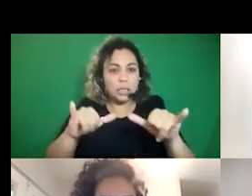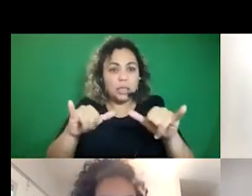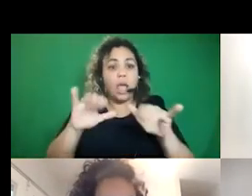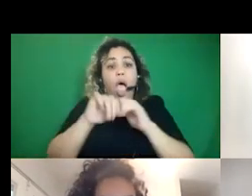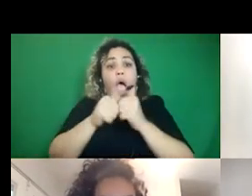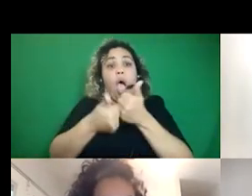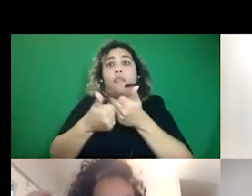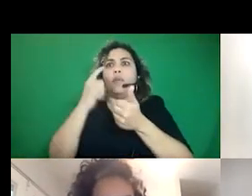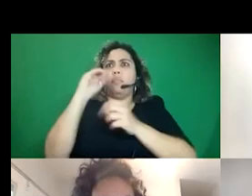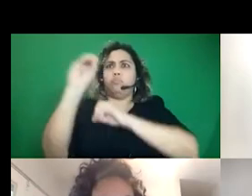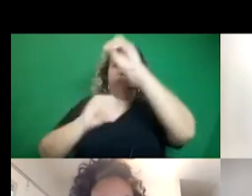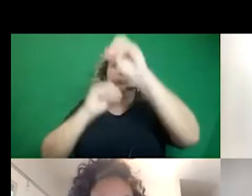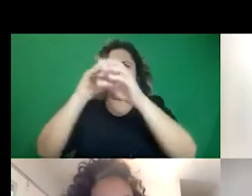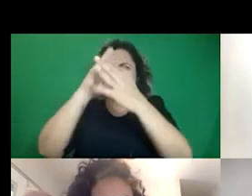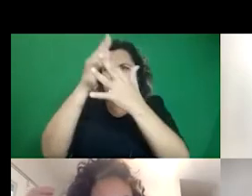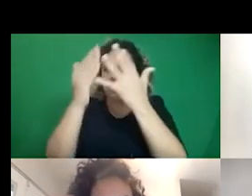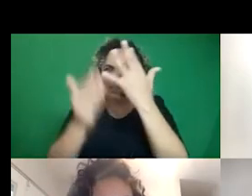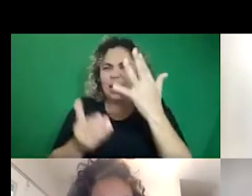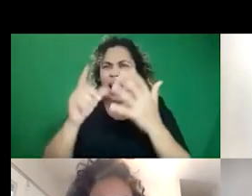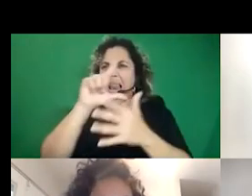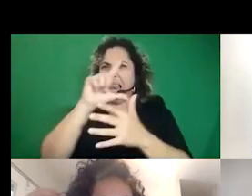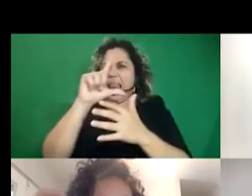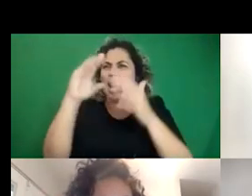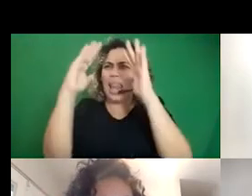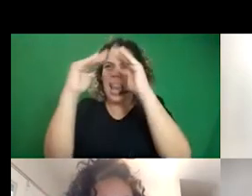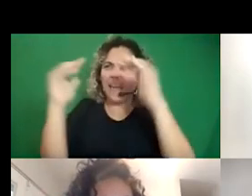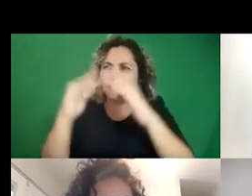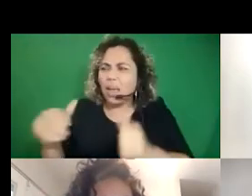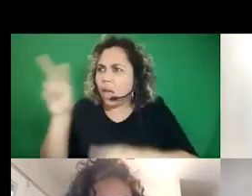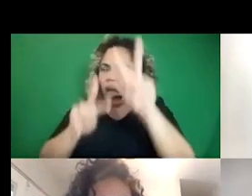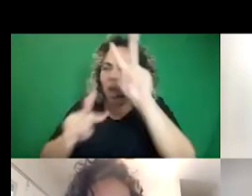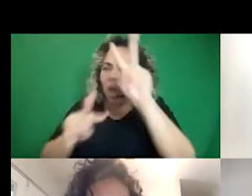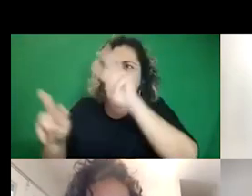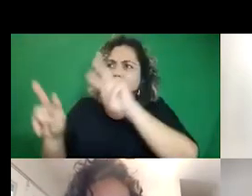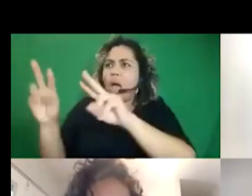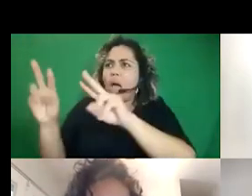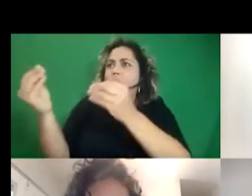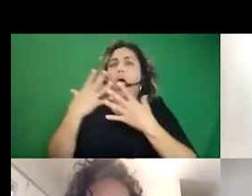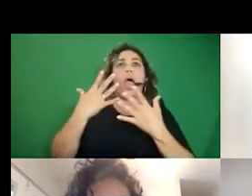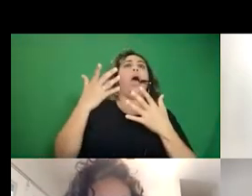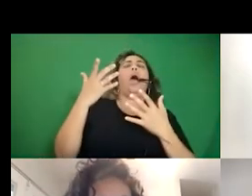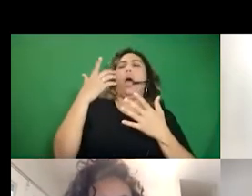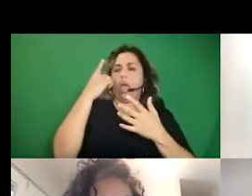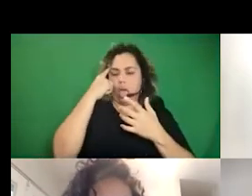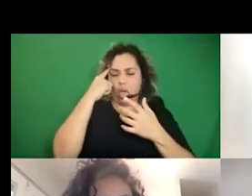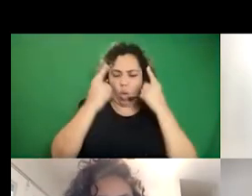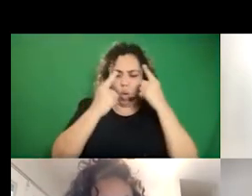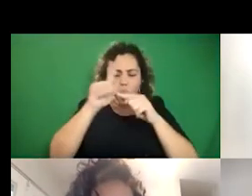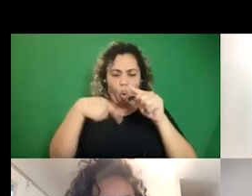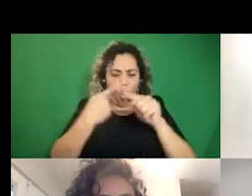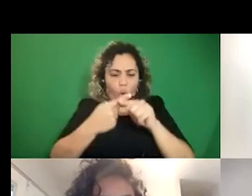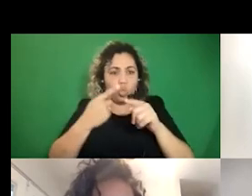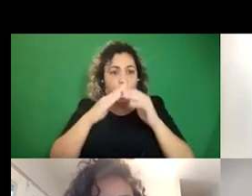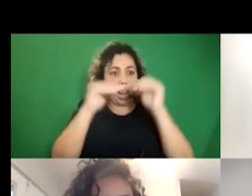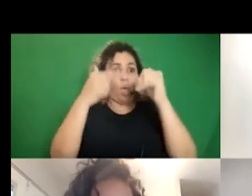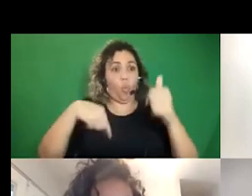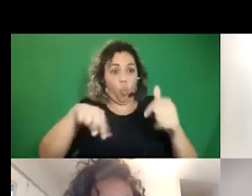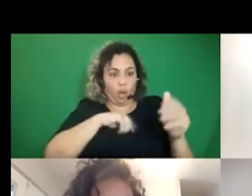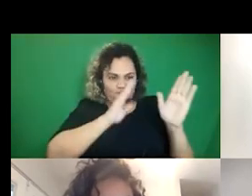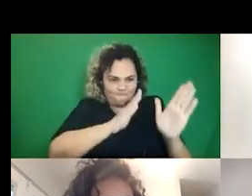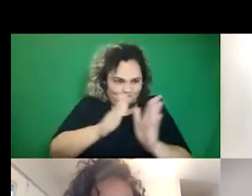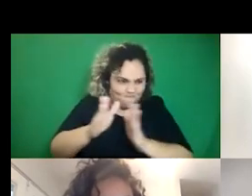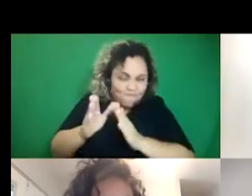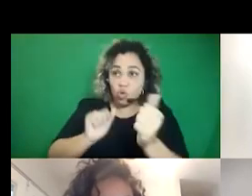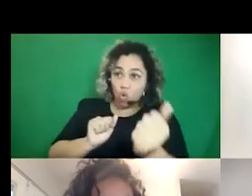mapeo del poder es tan sistémico de verdad hay tantos niveles y nos ayuda a nos da un lente para